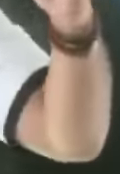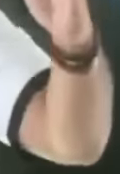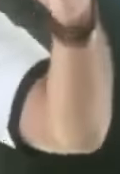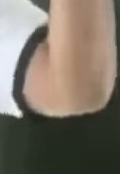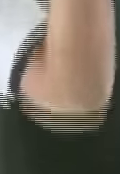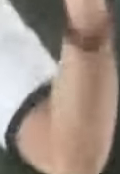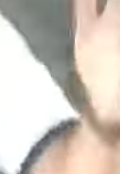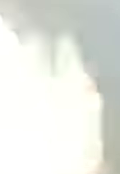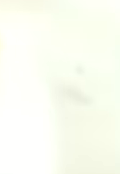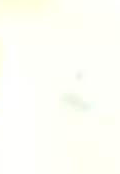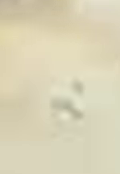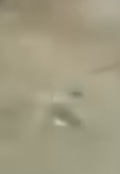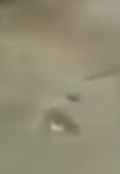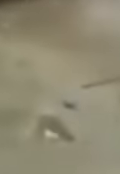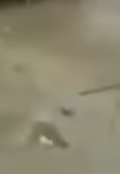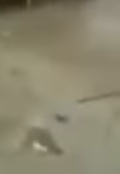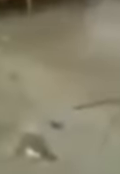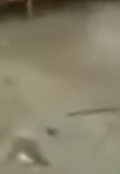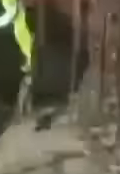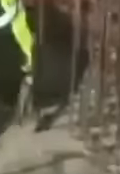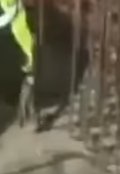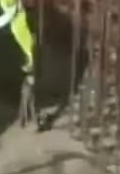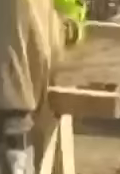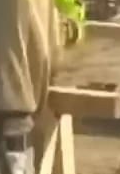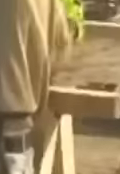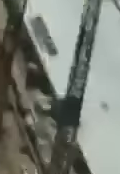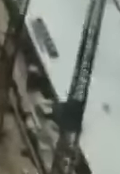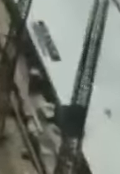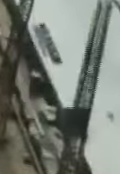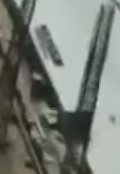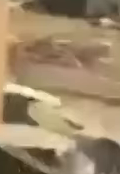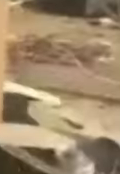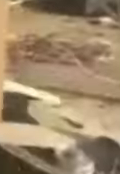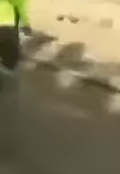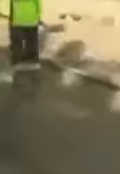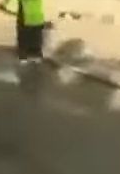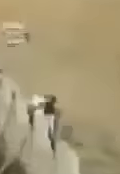Que nace desde el amor a la gente.